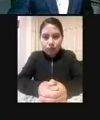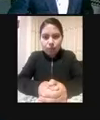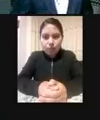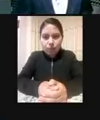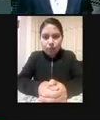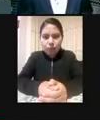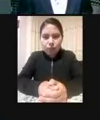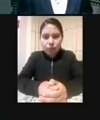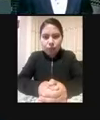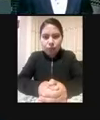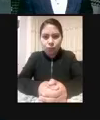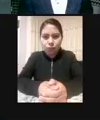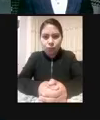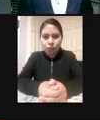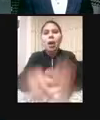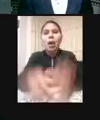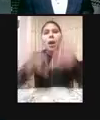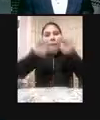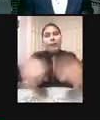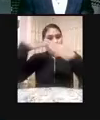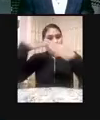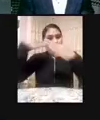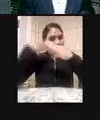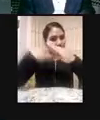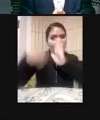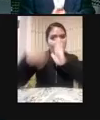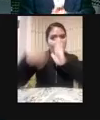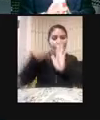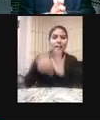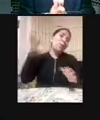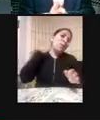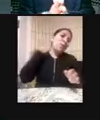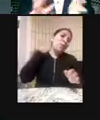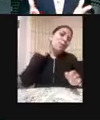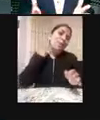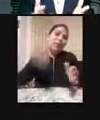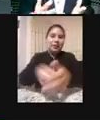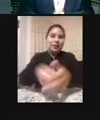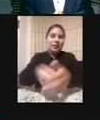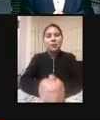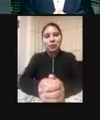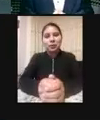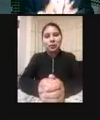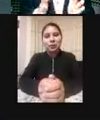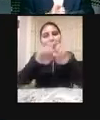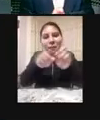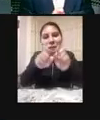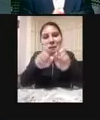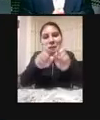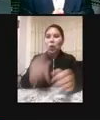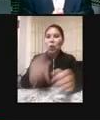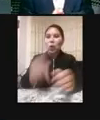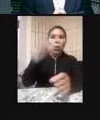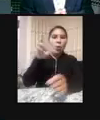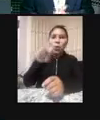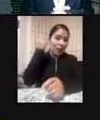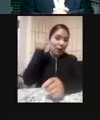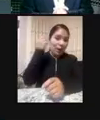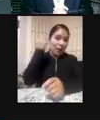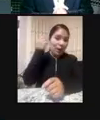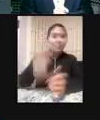que pueden mandar sus mensajes, sus comentarios para sobre las preguntas o dudas que tengan sobre este tema. Estamos tocando